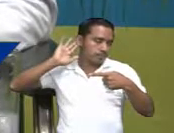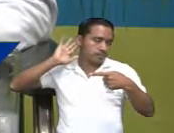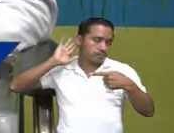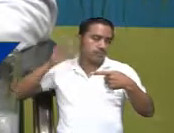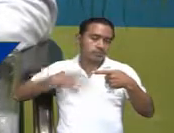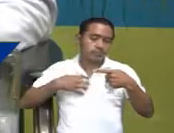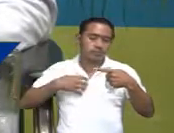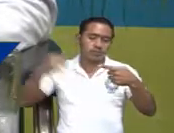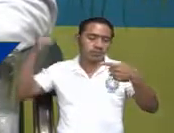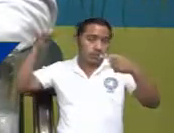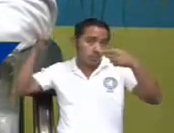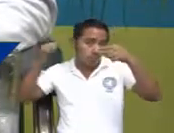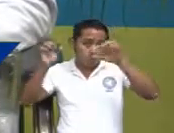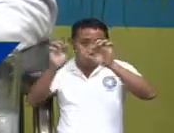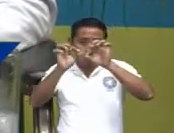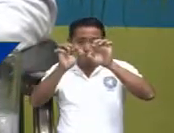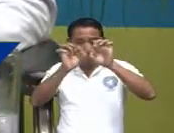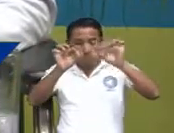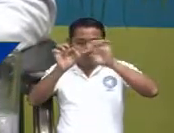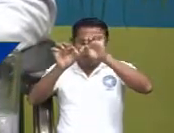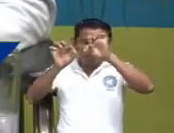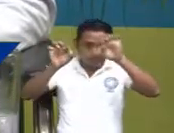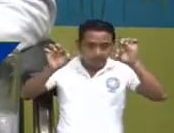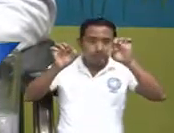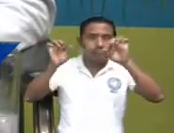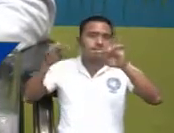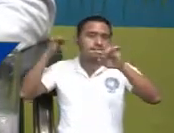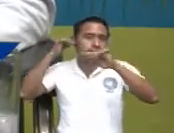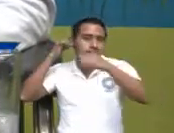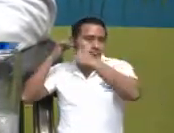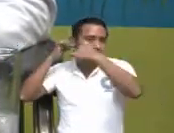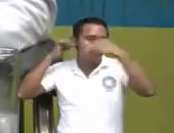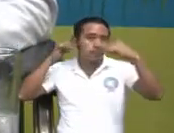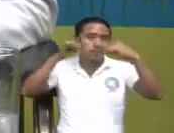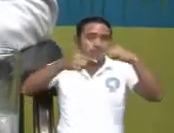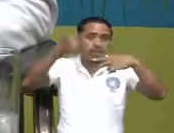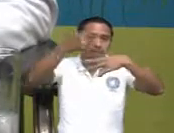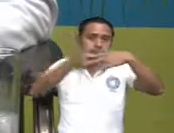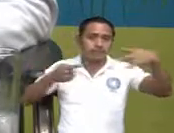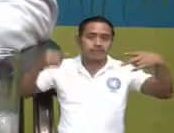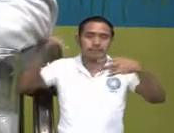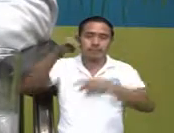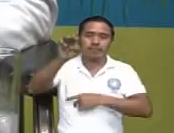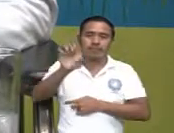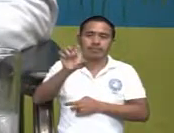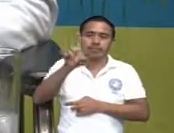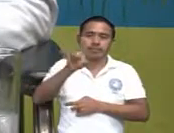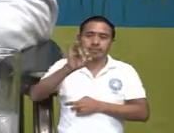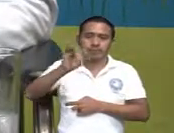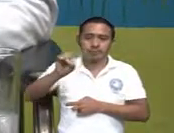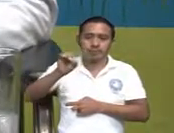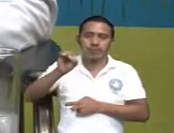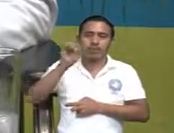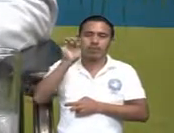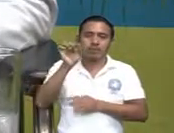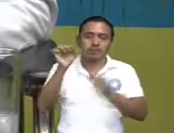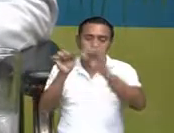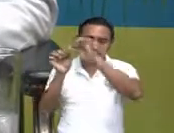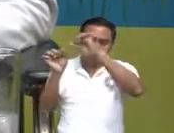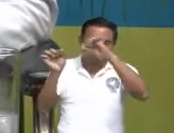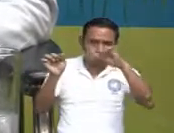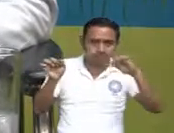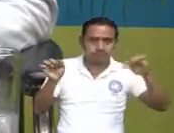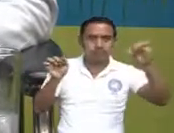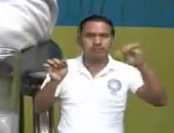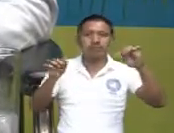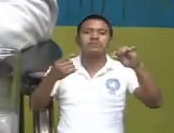conducto auditivo que está dividido del oído medio que es la parte que se comunica con